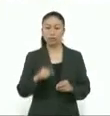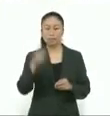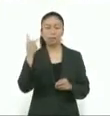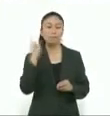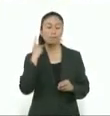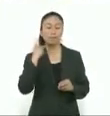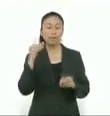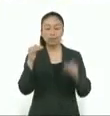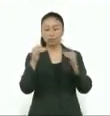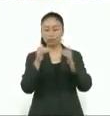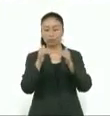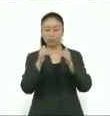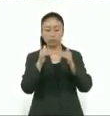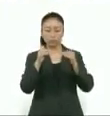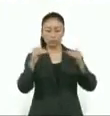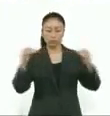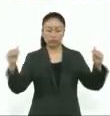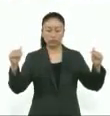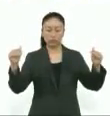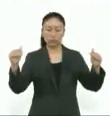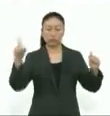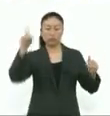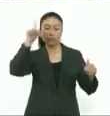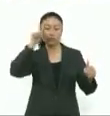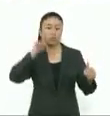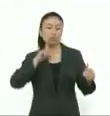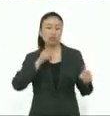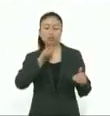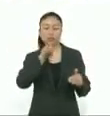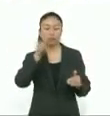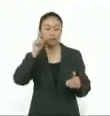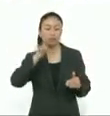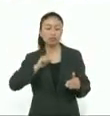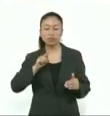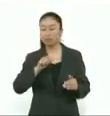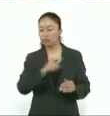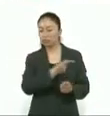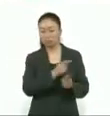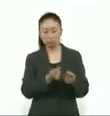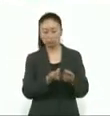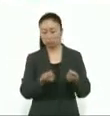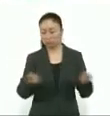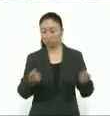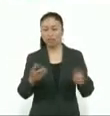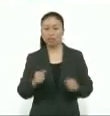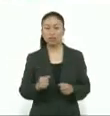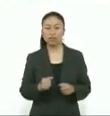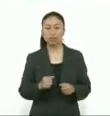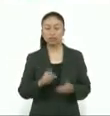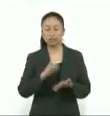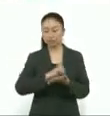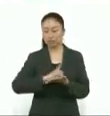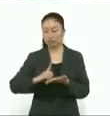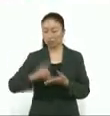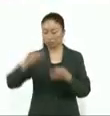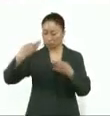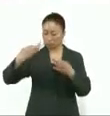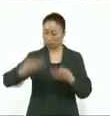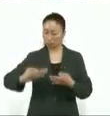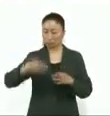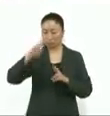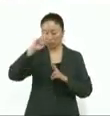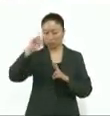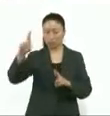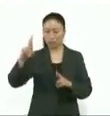de igualdad para el bienestar de las mujeres y niñas, el ejercicio de sus derechos y el acceso a una